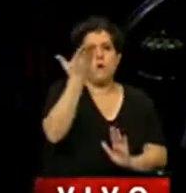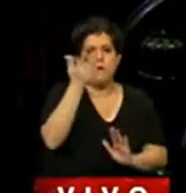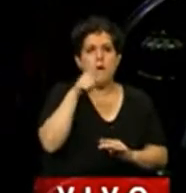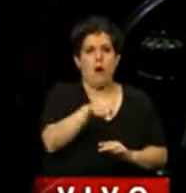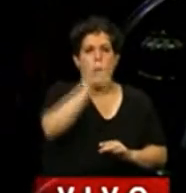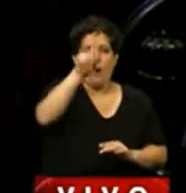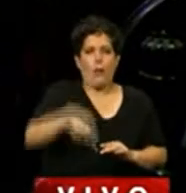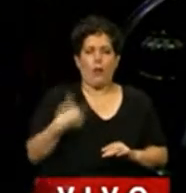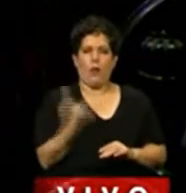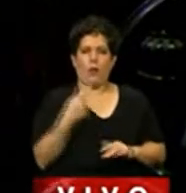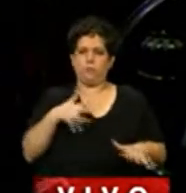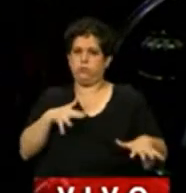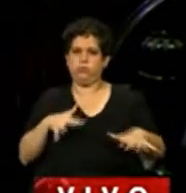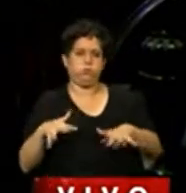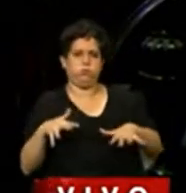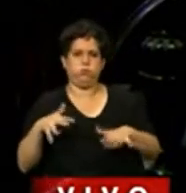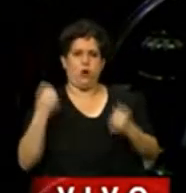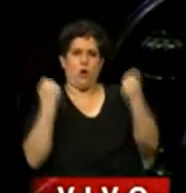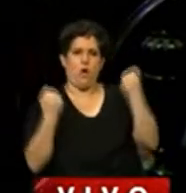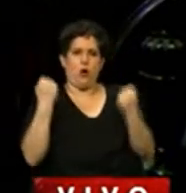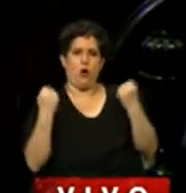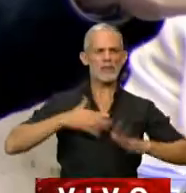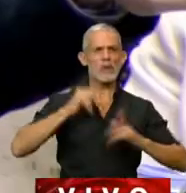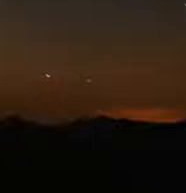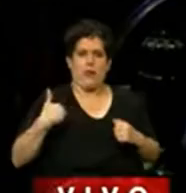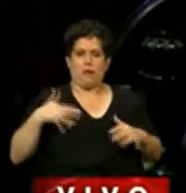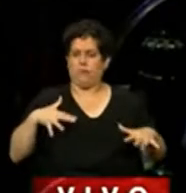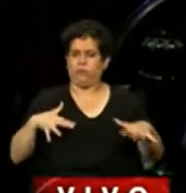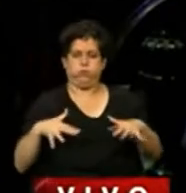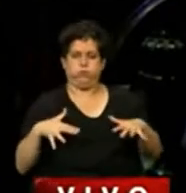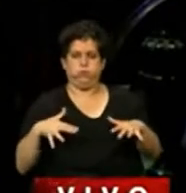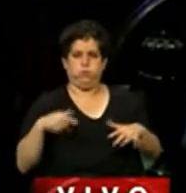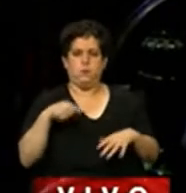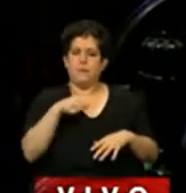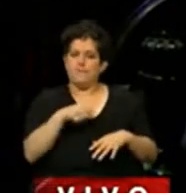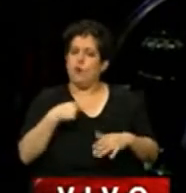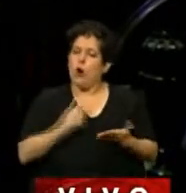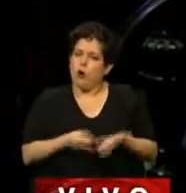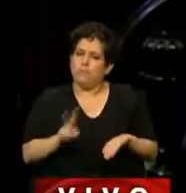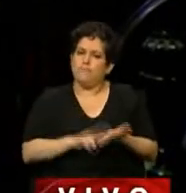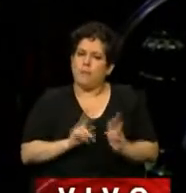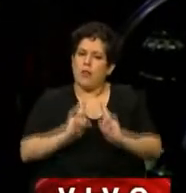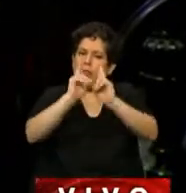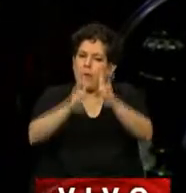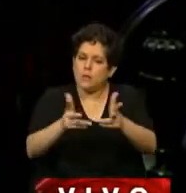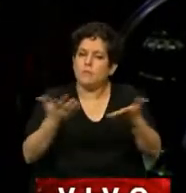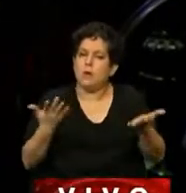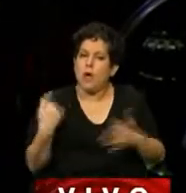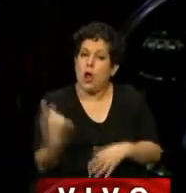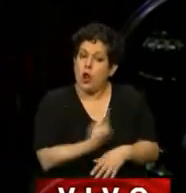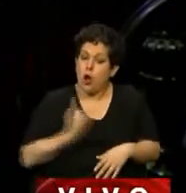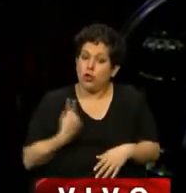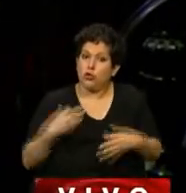sacudió las bases financieras de la nación. De Fernández. Repetimos, nosotros